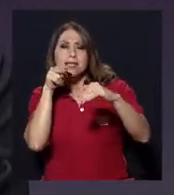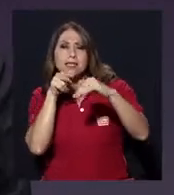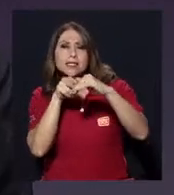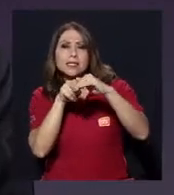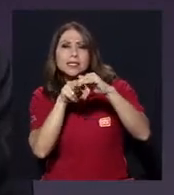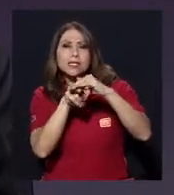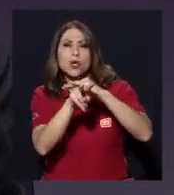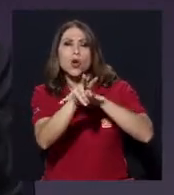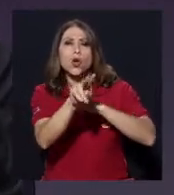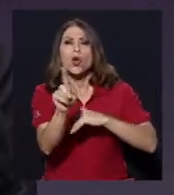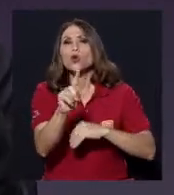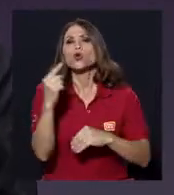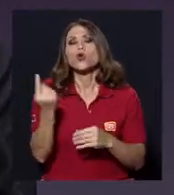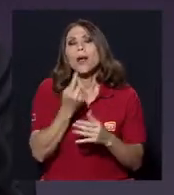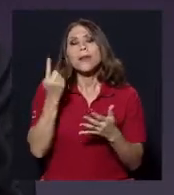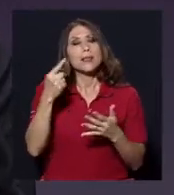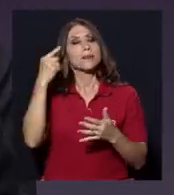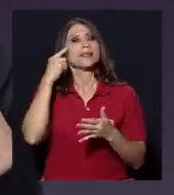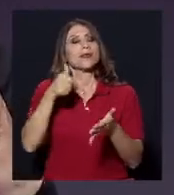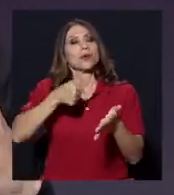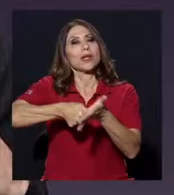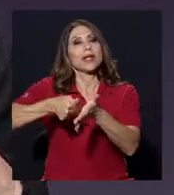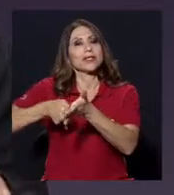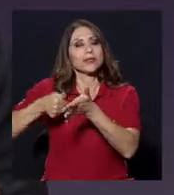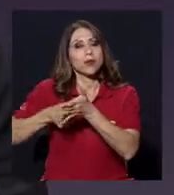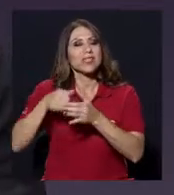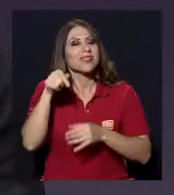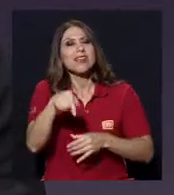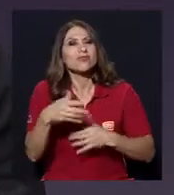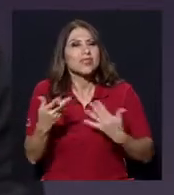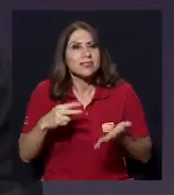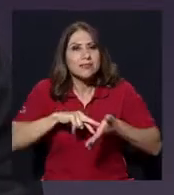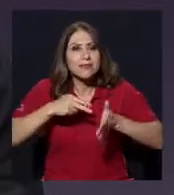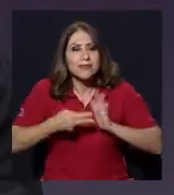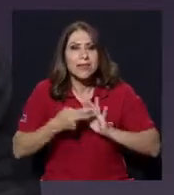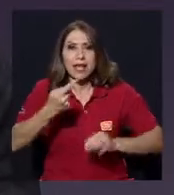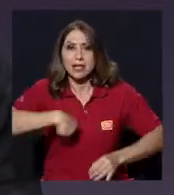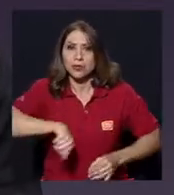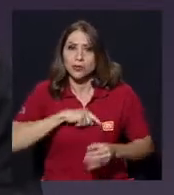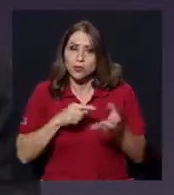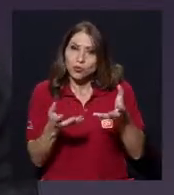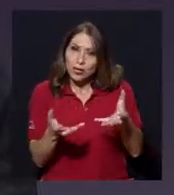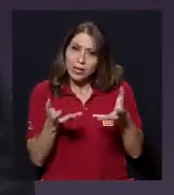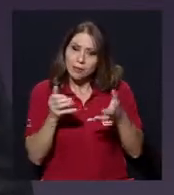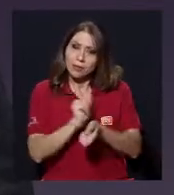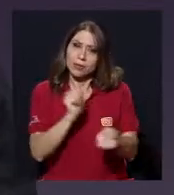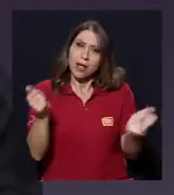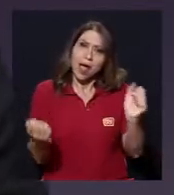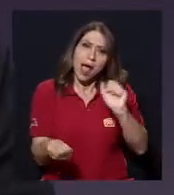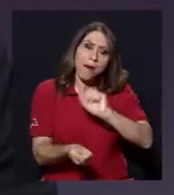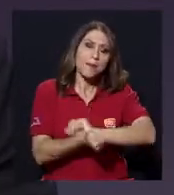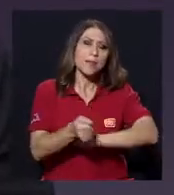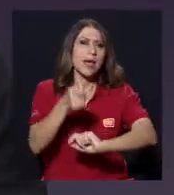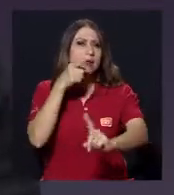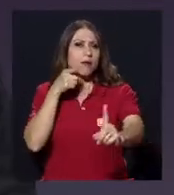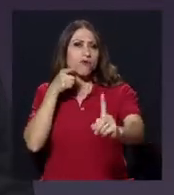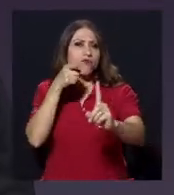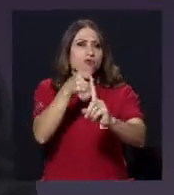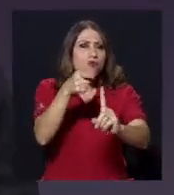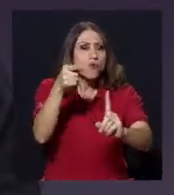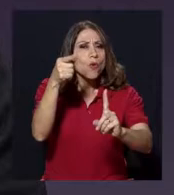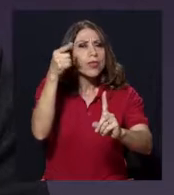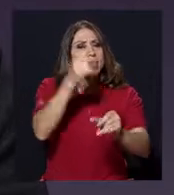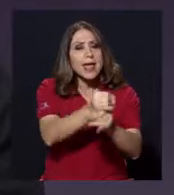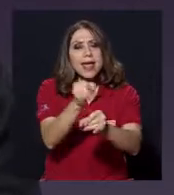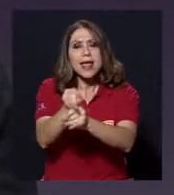una visión que queremos cambiar, digamos, el rumbo de lo que es el Estado, de lo que es la política, de